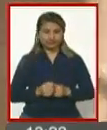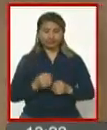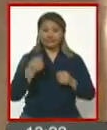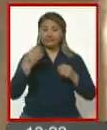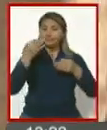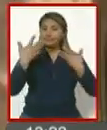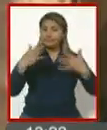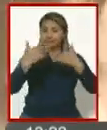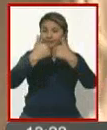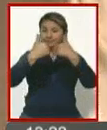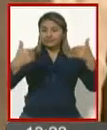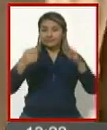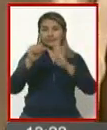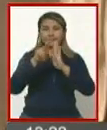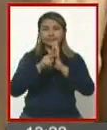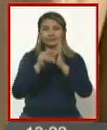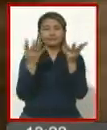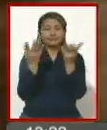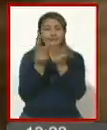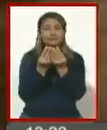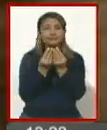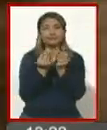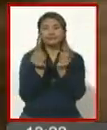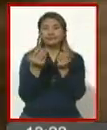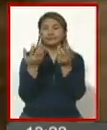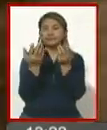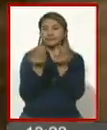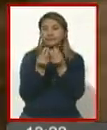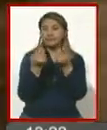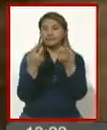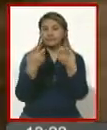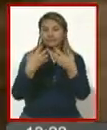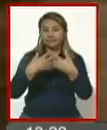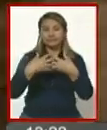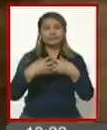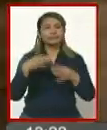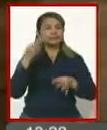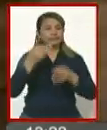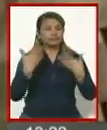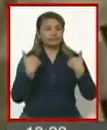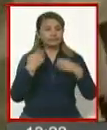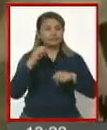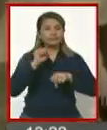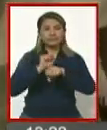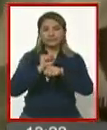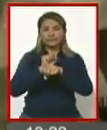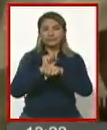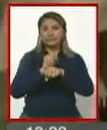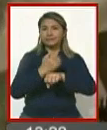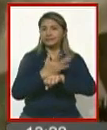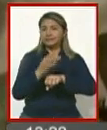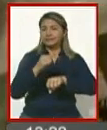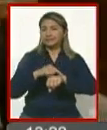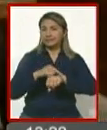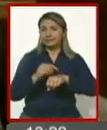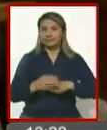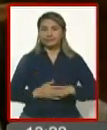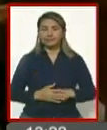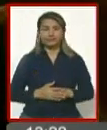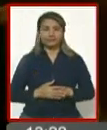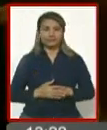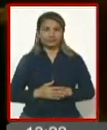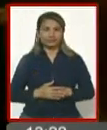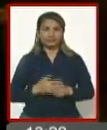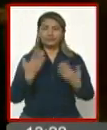quedan excepcionados de esta norma las pequeñas empresas, pero además los que tienen trabajo temporal. Yo creo que hay